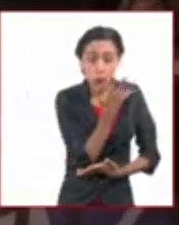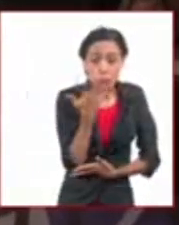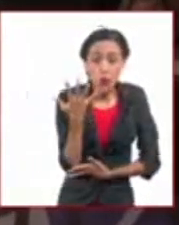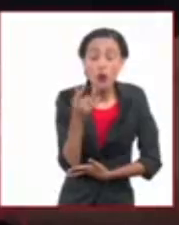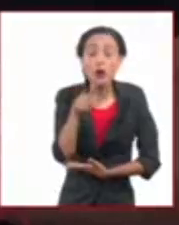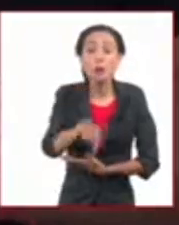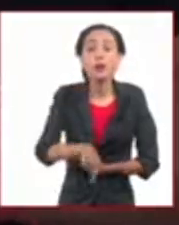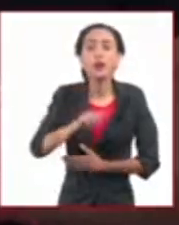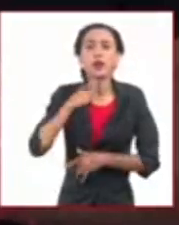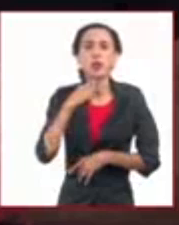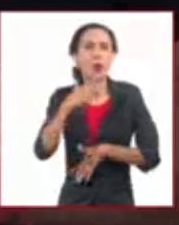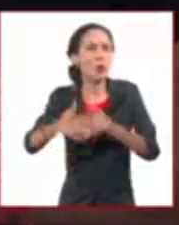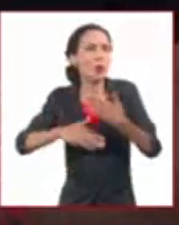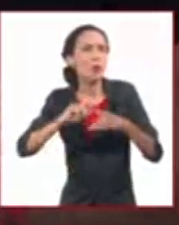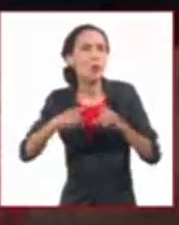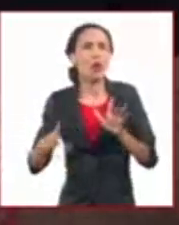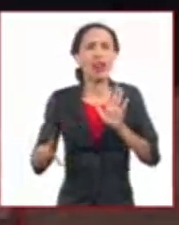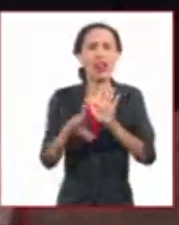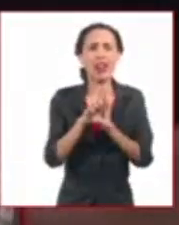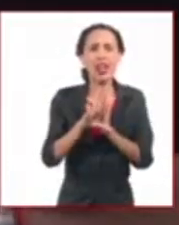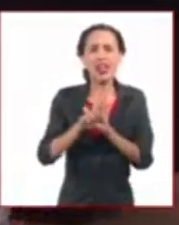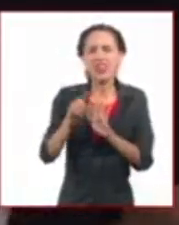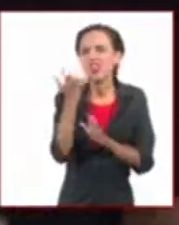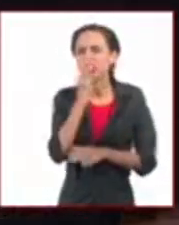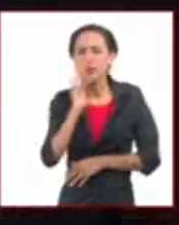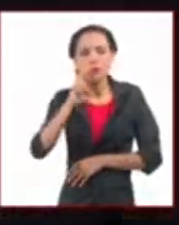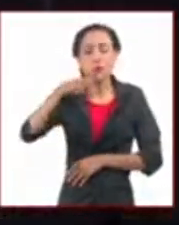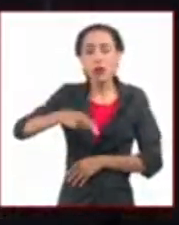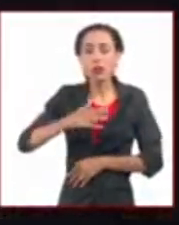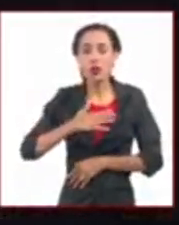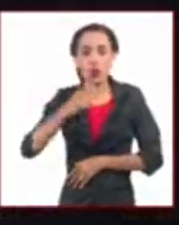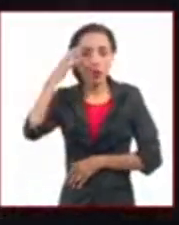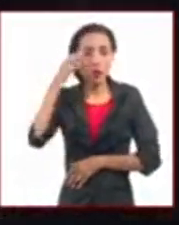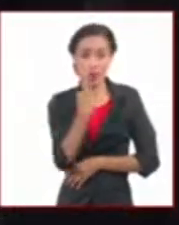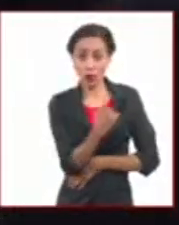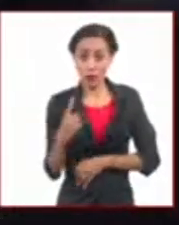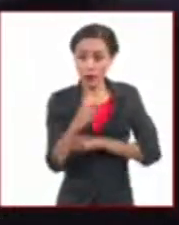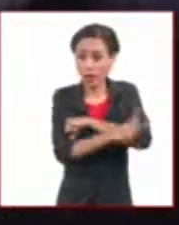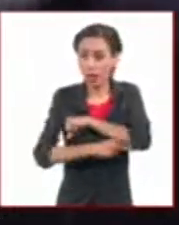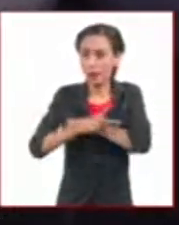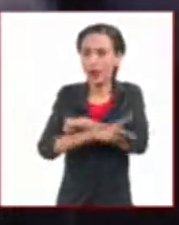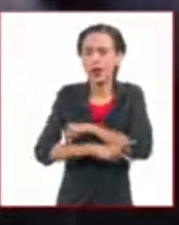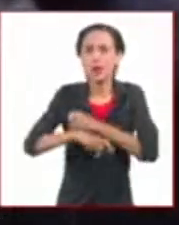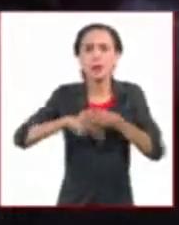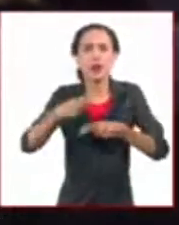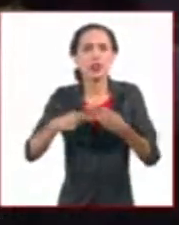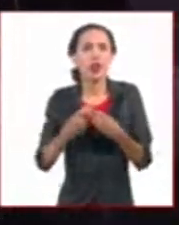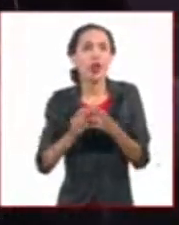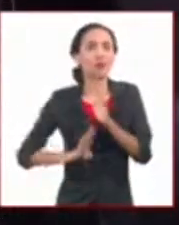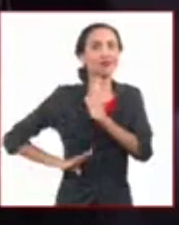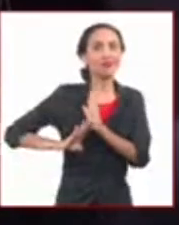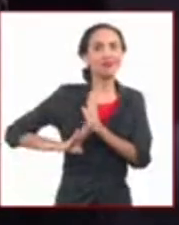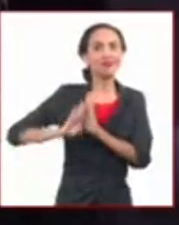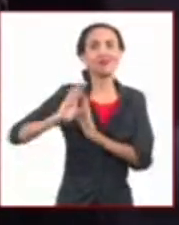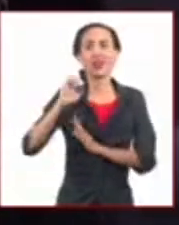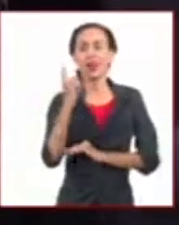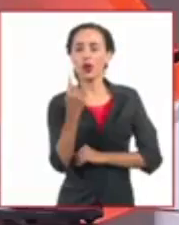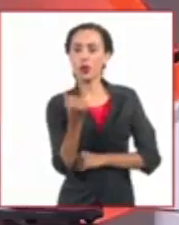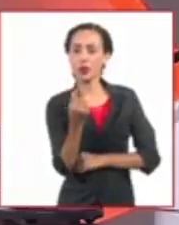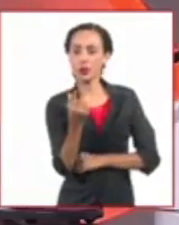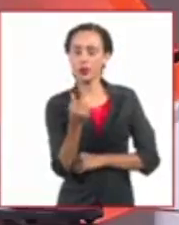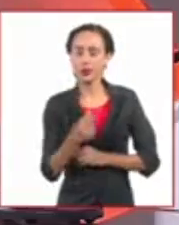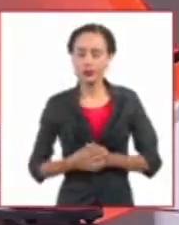leyes y decretos impulsados por los propios gobiernos de cada país para desarrollar económicamente esos territorios